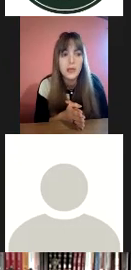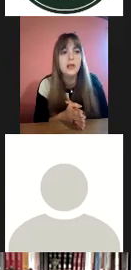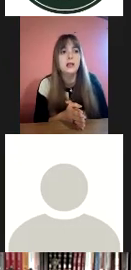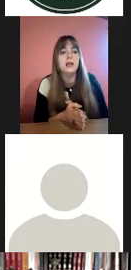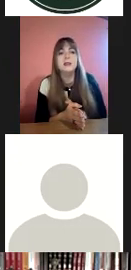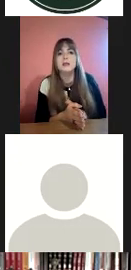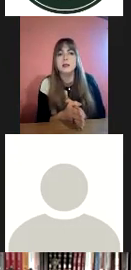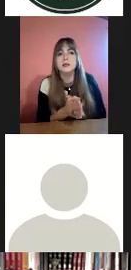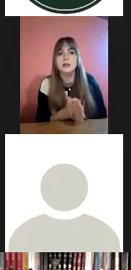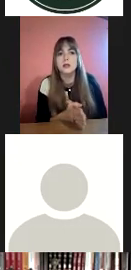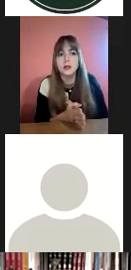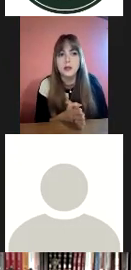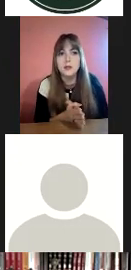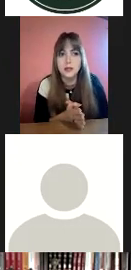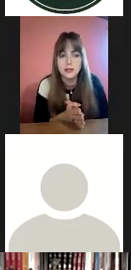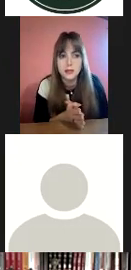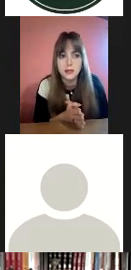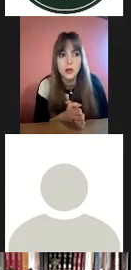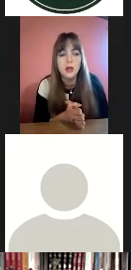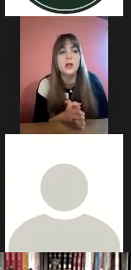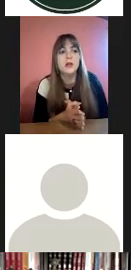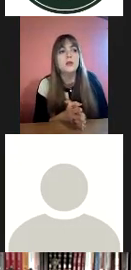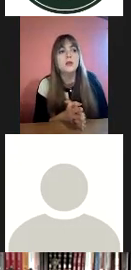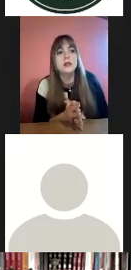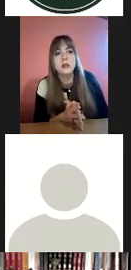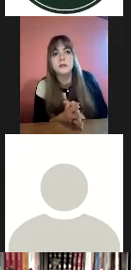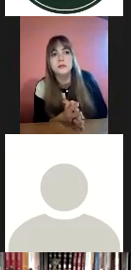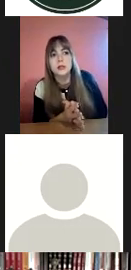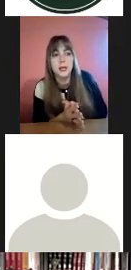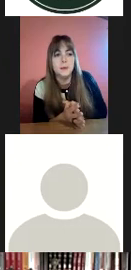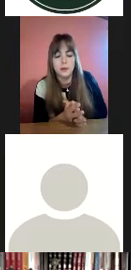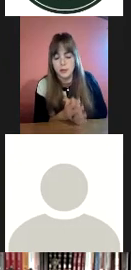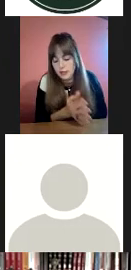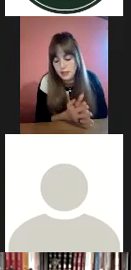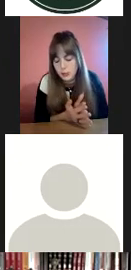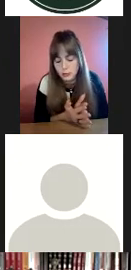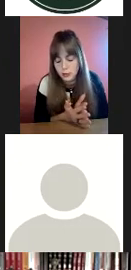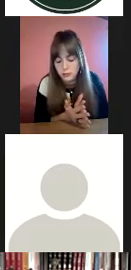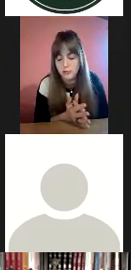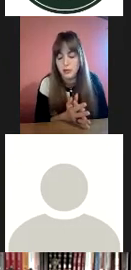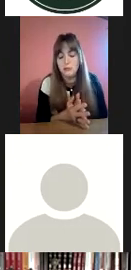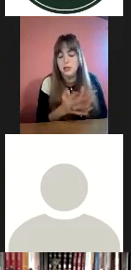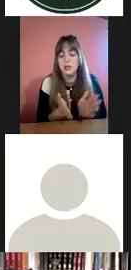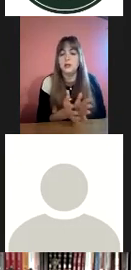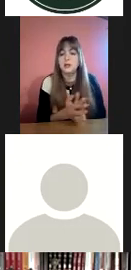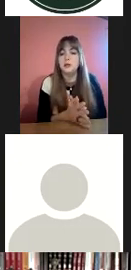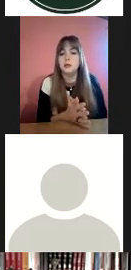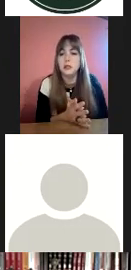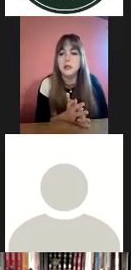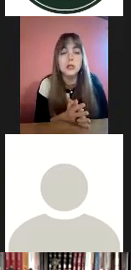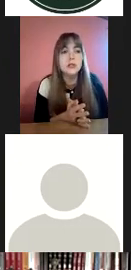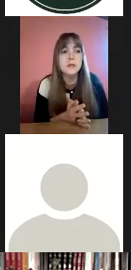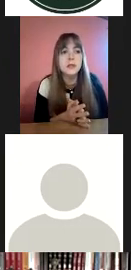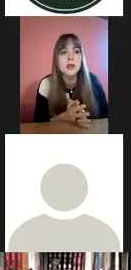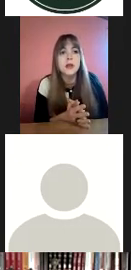educación. Este es otro eje importantísimo. No hay educación, obviamente que en salud no, el Ministerio de Salud no